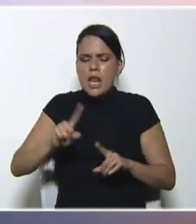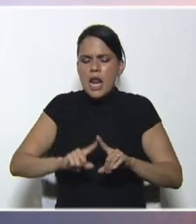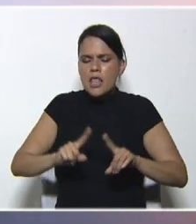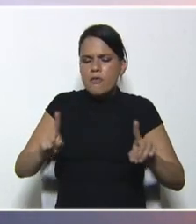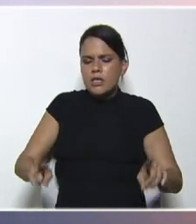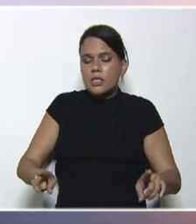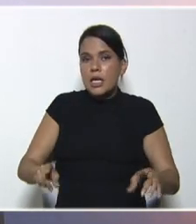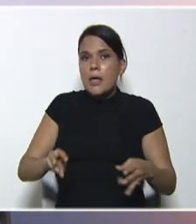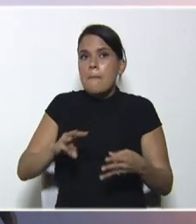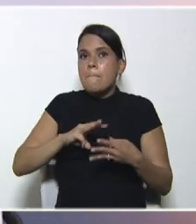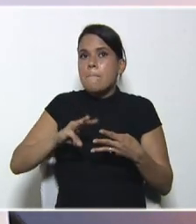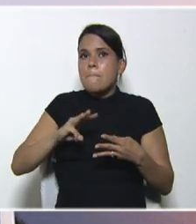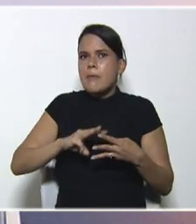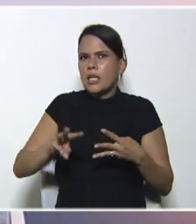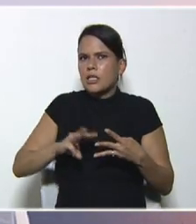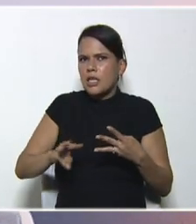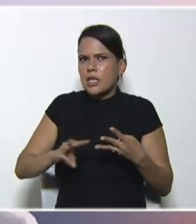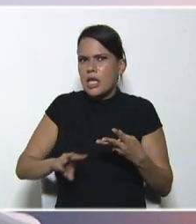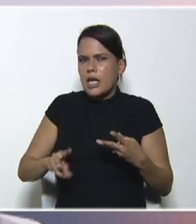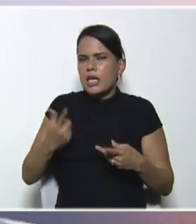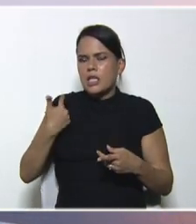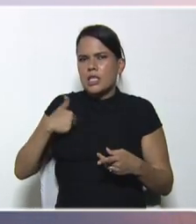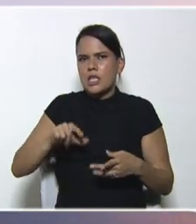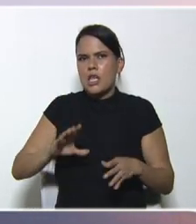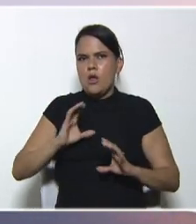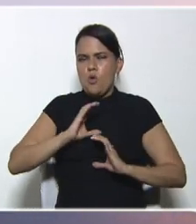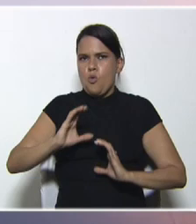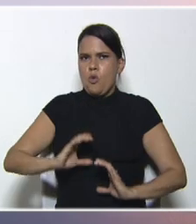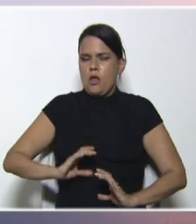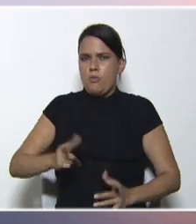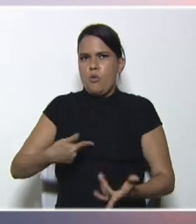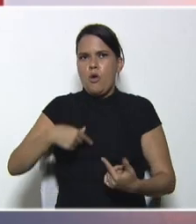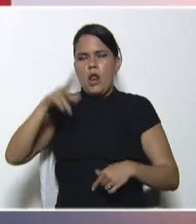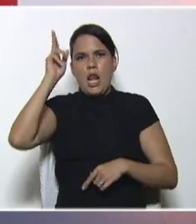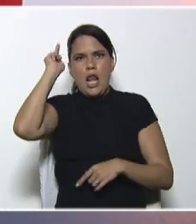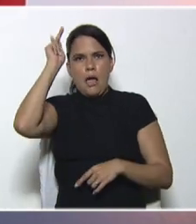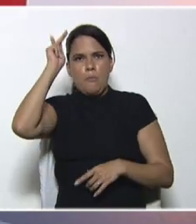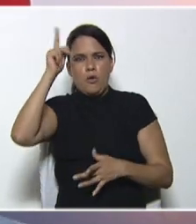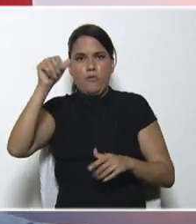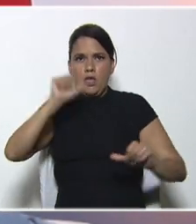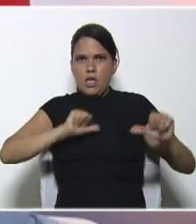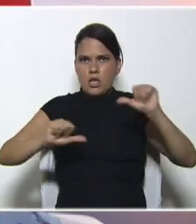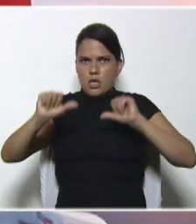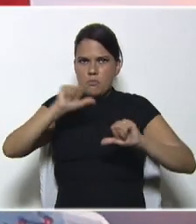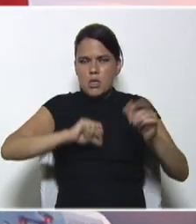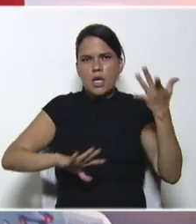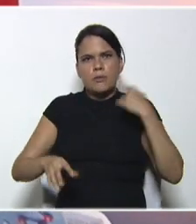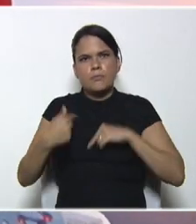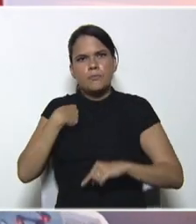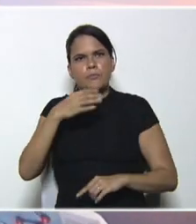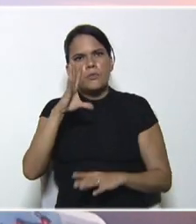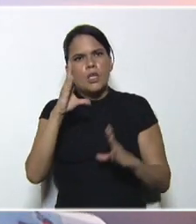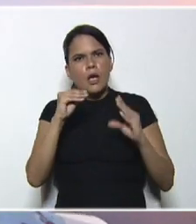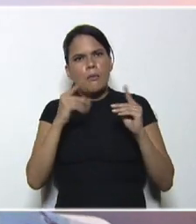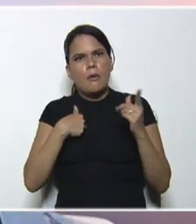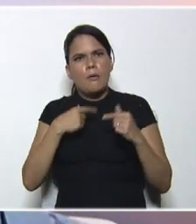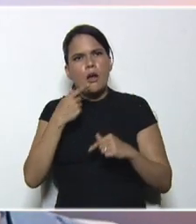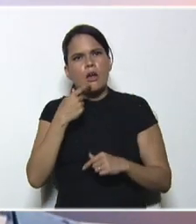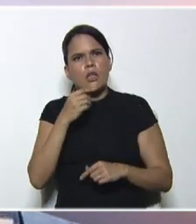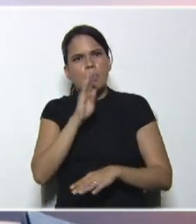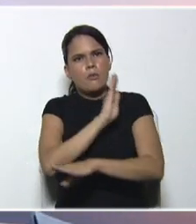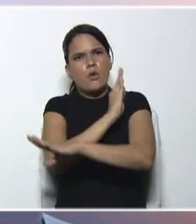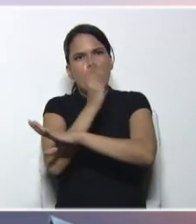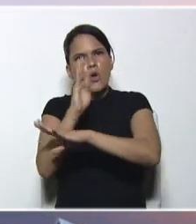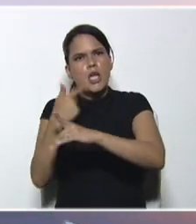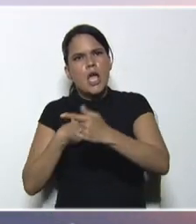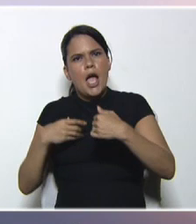materia que posee un cuerpo. En este caso, la profe Omaira, en la clase de química, hablaba y de biología,